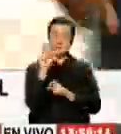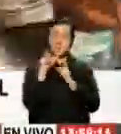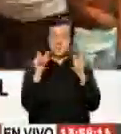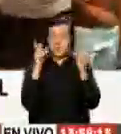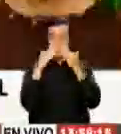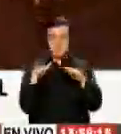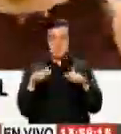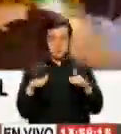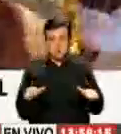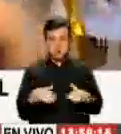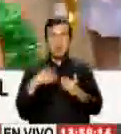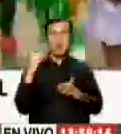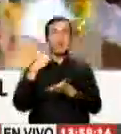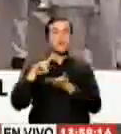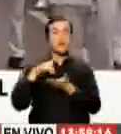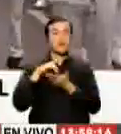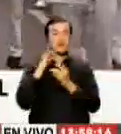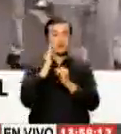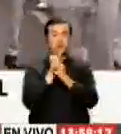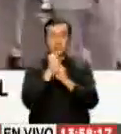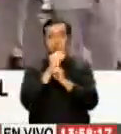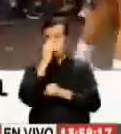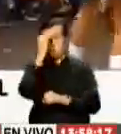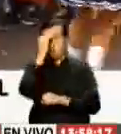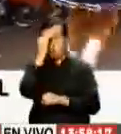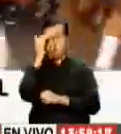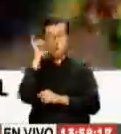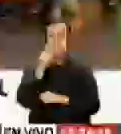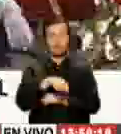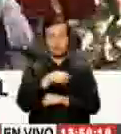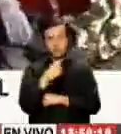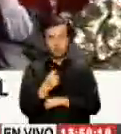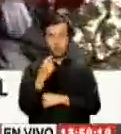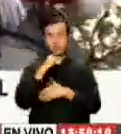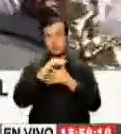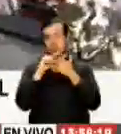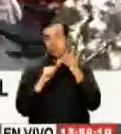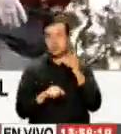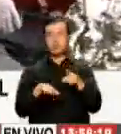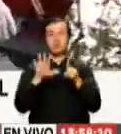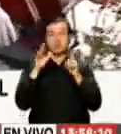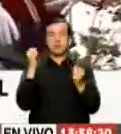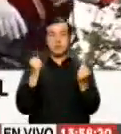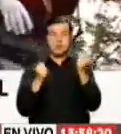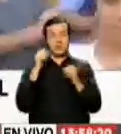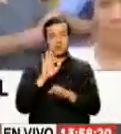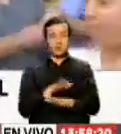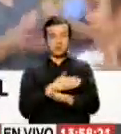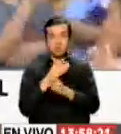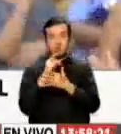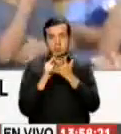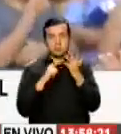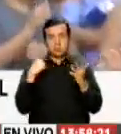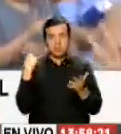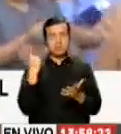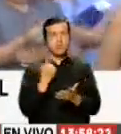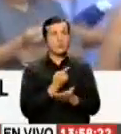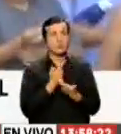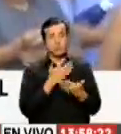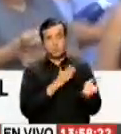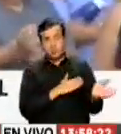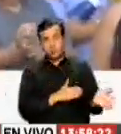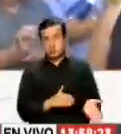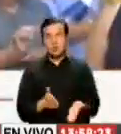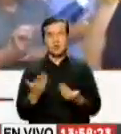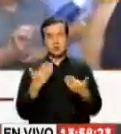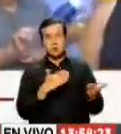navideños, academias de danza, instituciones educativas, bastoneras, cheerleaders y 6 carros musicales. Y nosotros lo que estamos